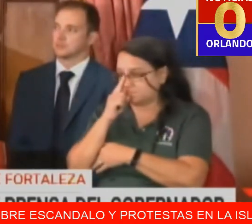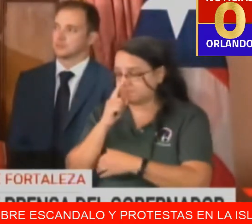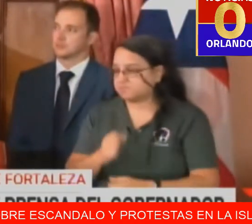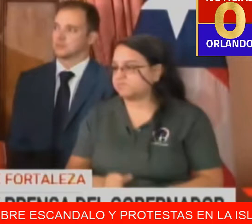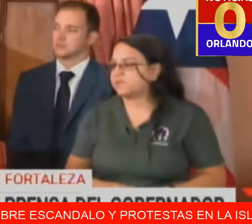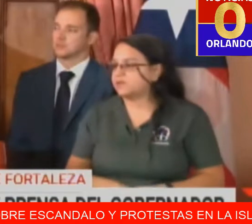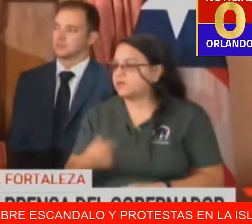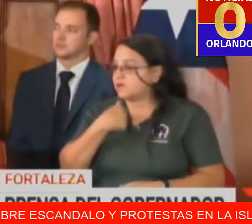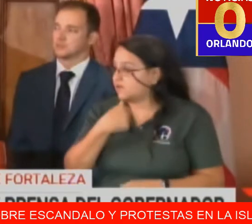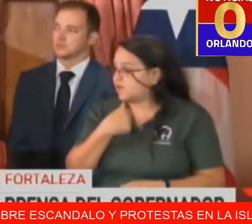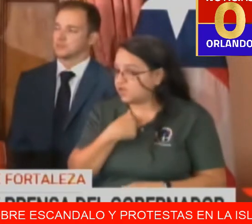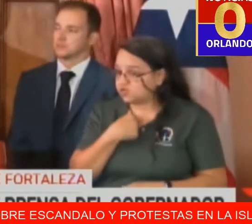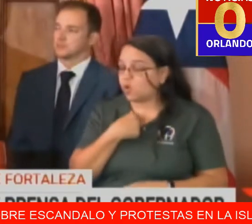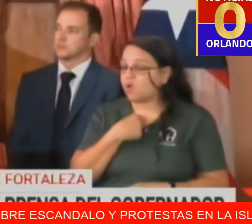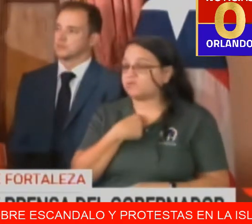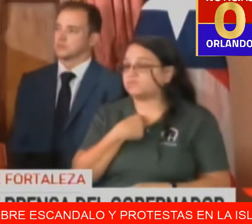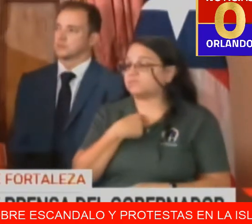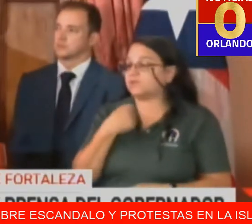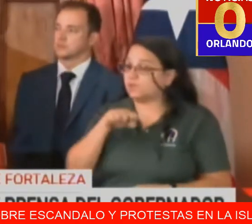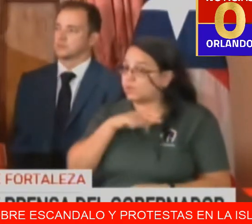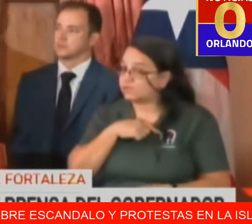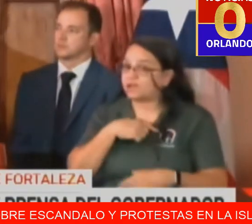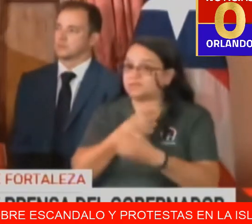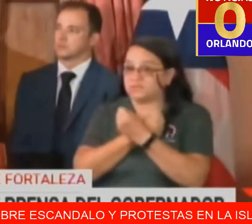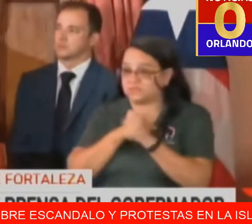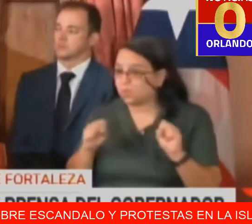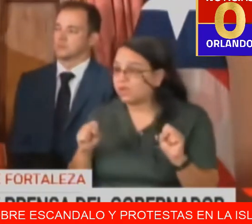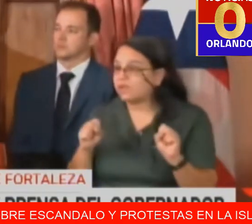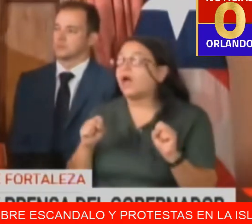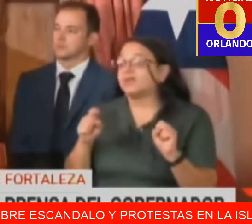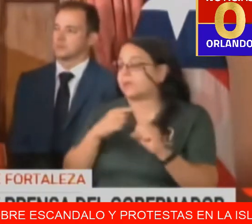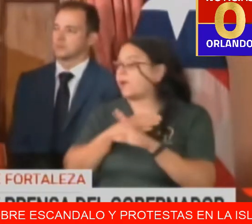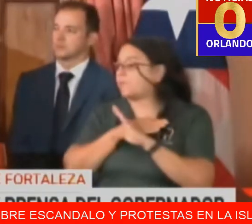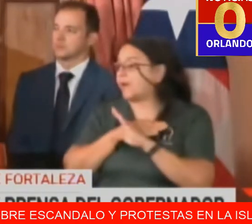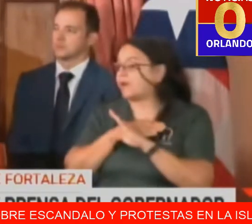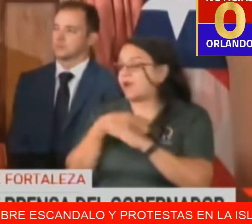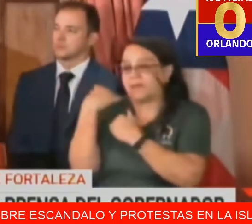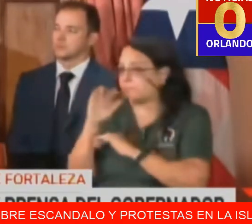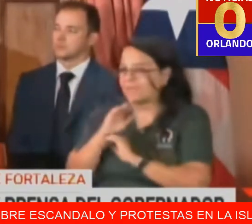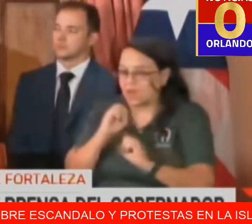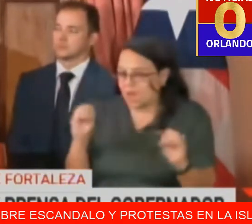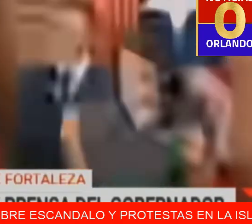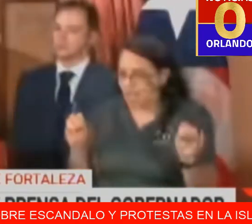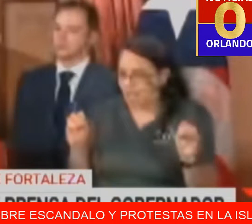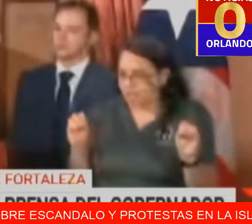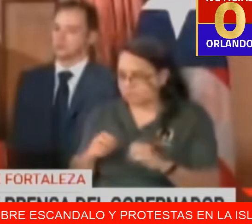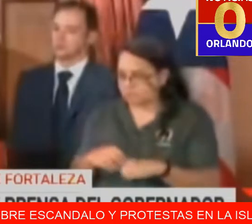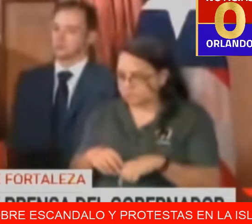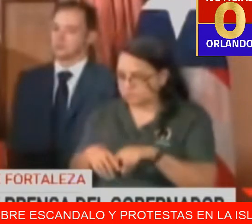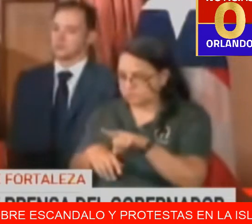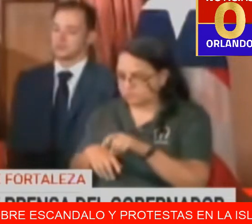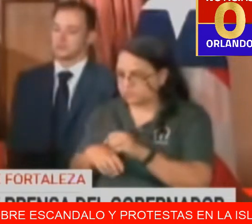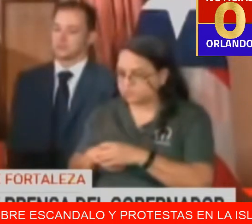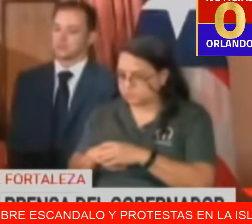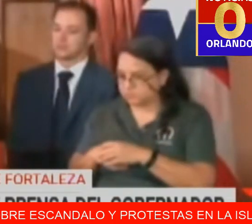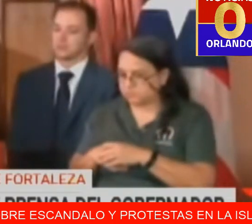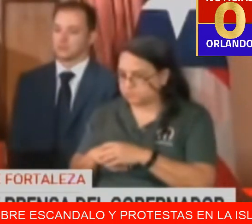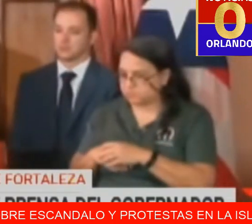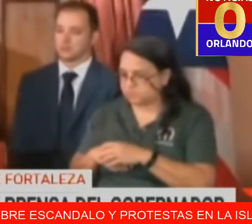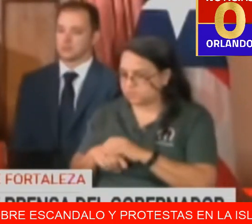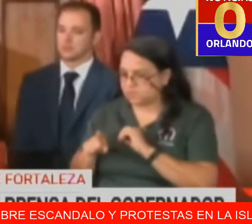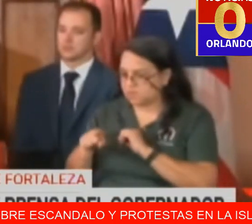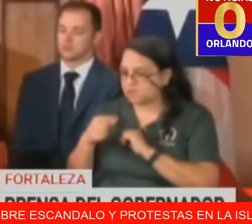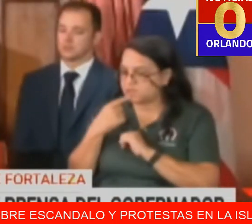pero tal vez tú tengas razón, no sé. Bueno, el una otro... junta revisora. Ajá, adelante. Pudiera ser,